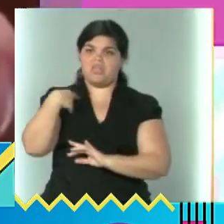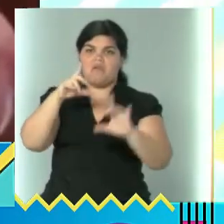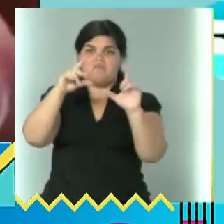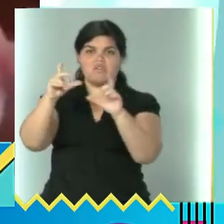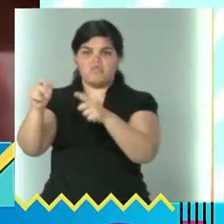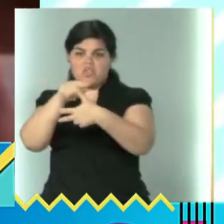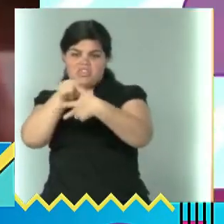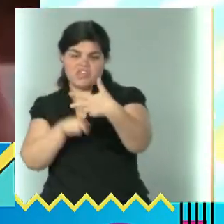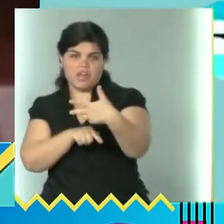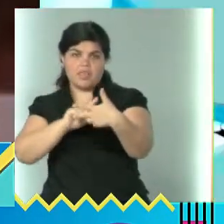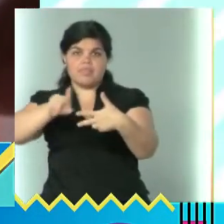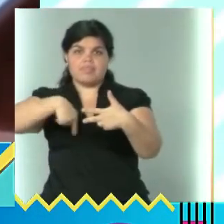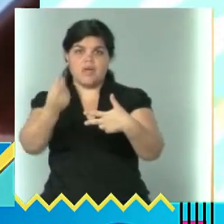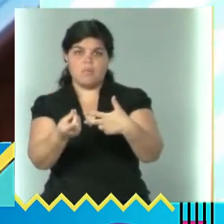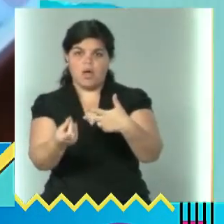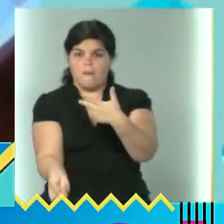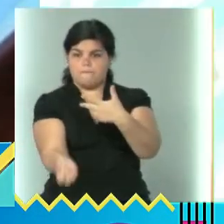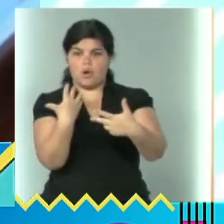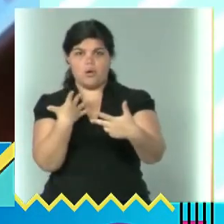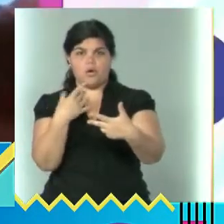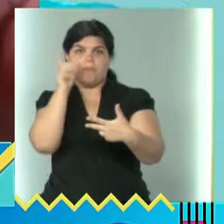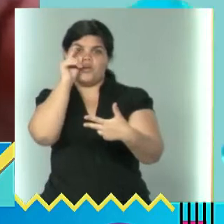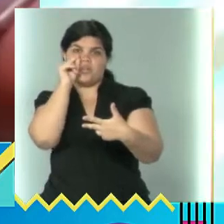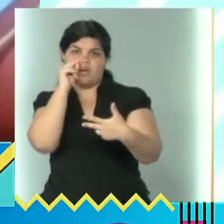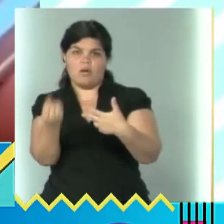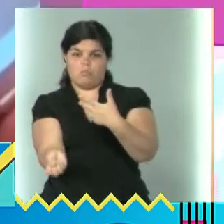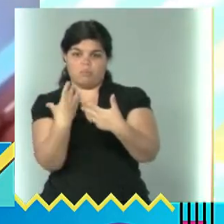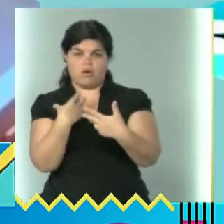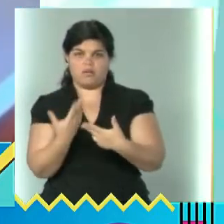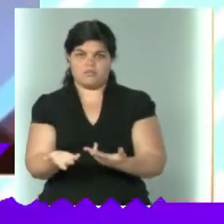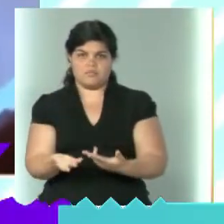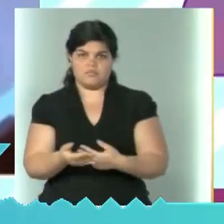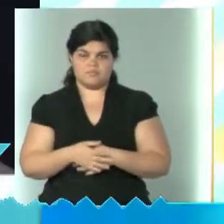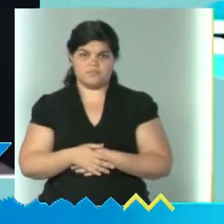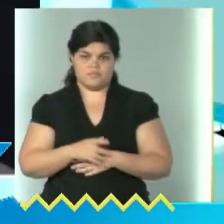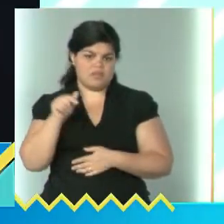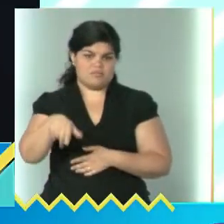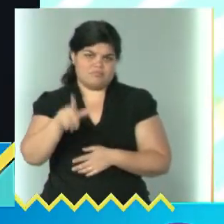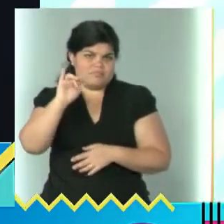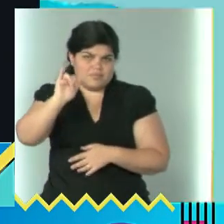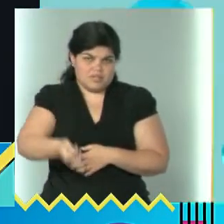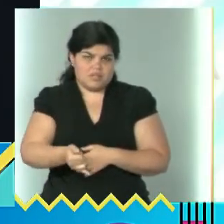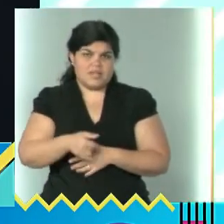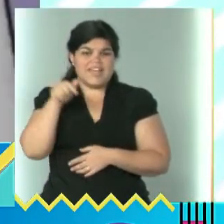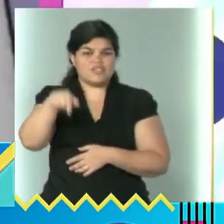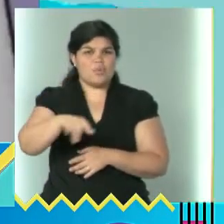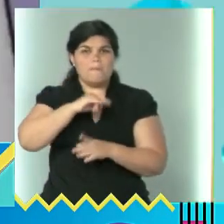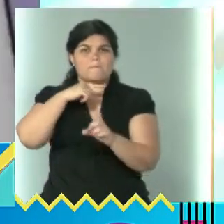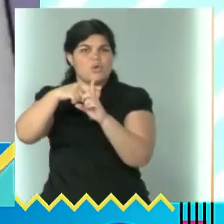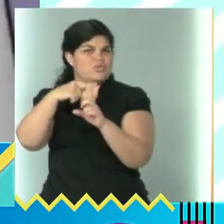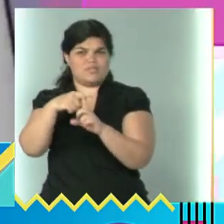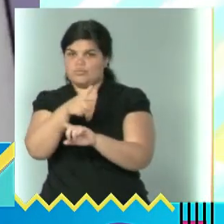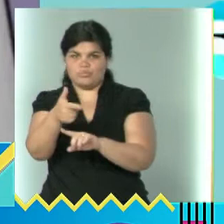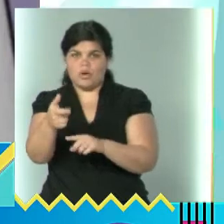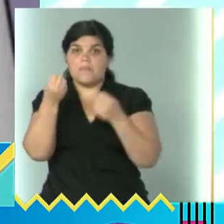algo y esto te lleva a que te aparezca algo de un determinado político. Puede pasar y pasa. No lo veo muy positivo porque a